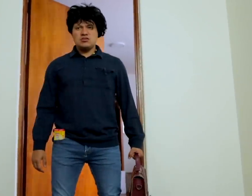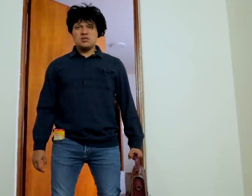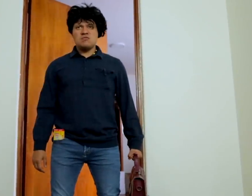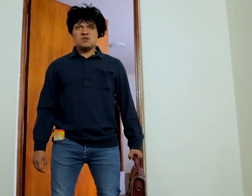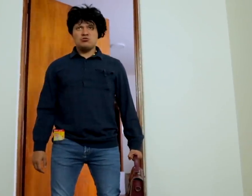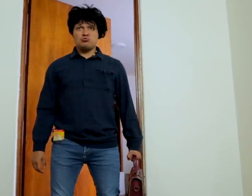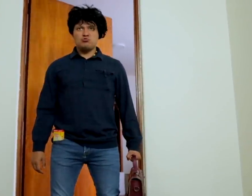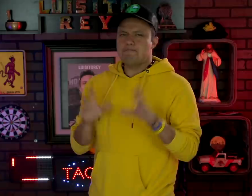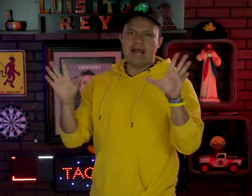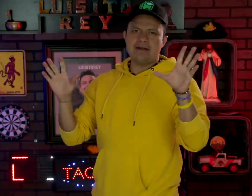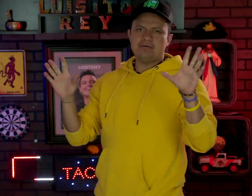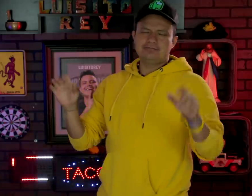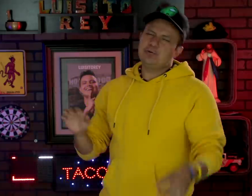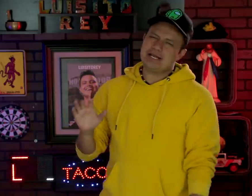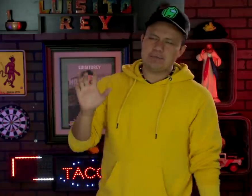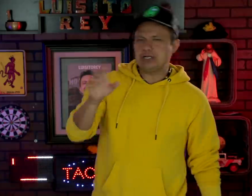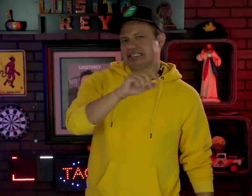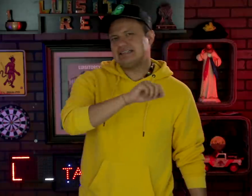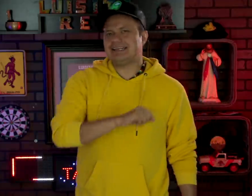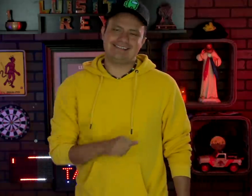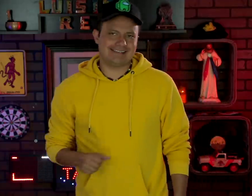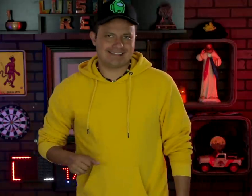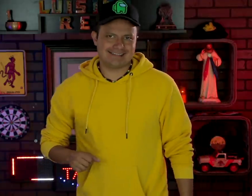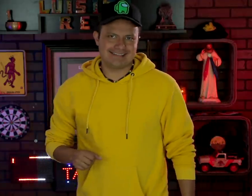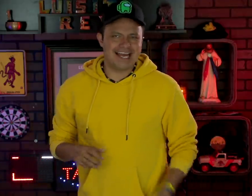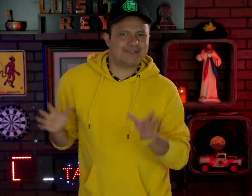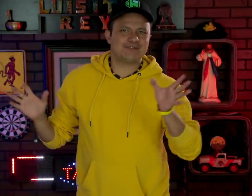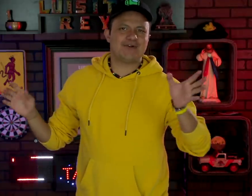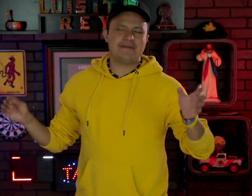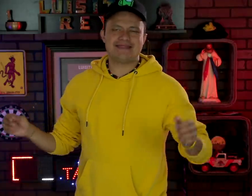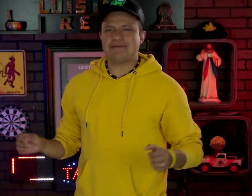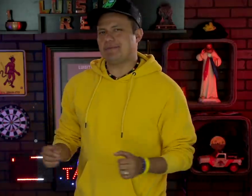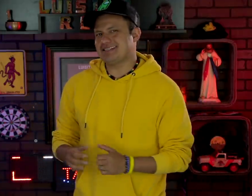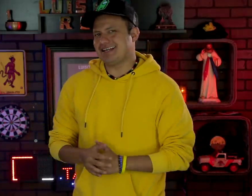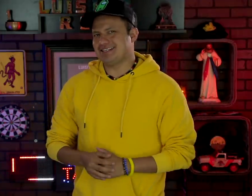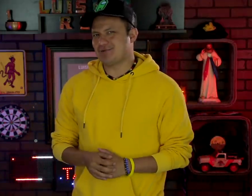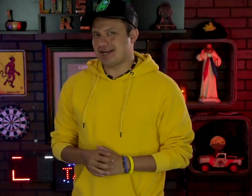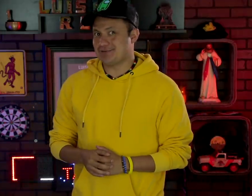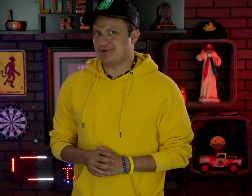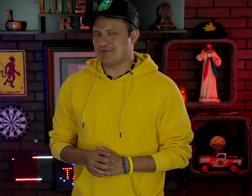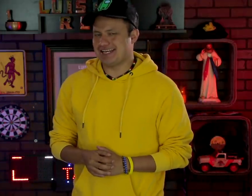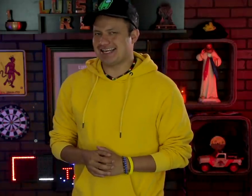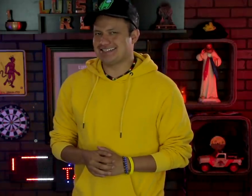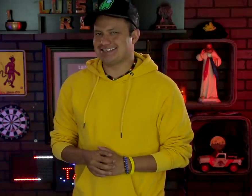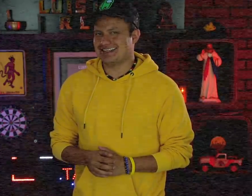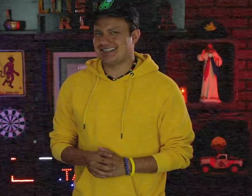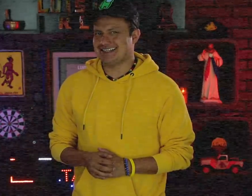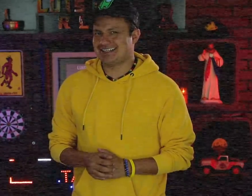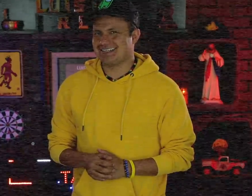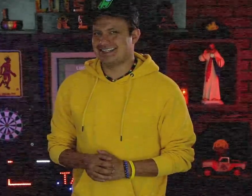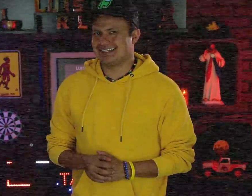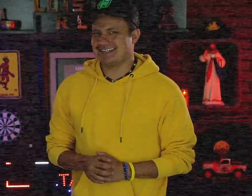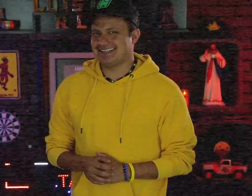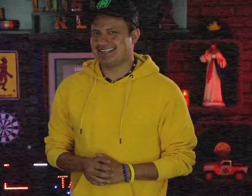Ahora sí van a verlos Pero no hay que ponerse tristes Eso solamente va a pasar en escuelas públicas